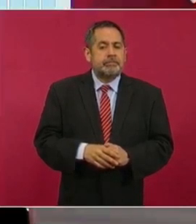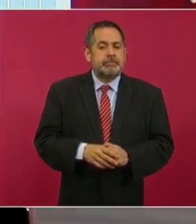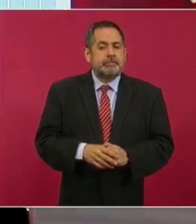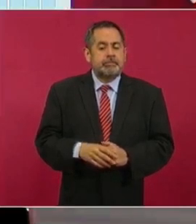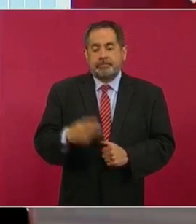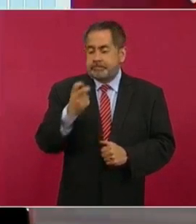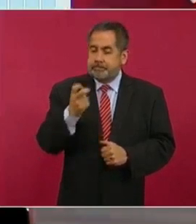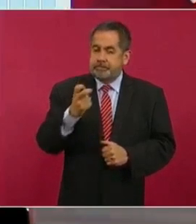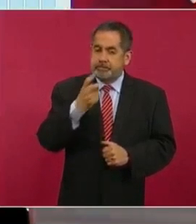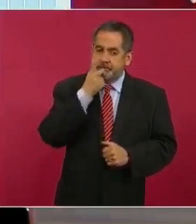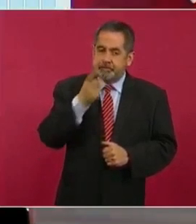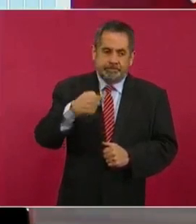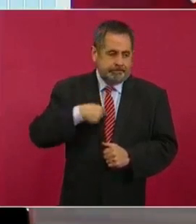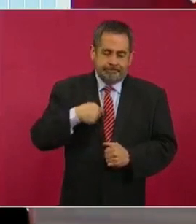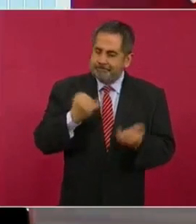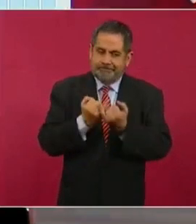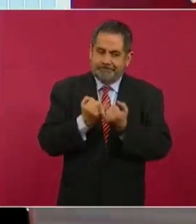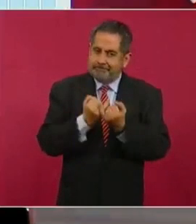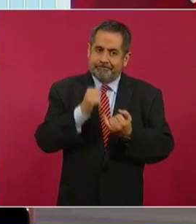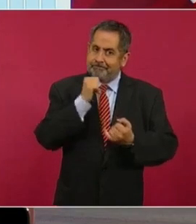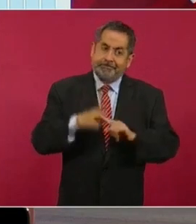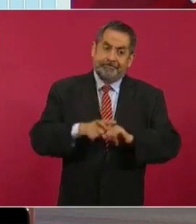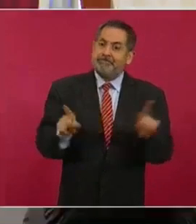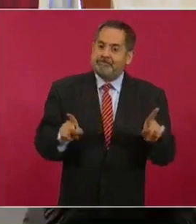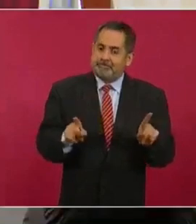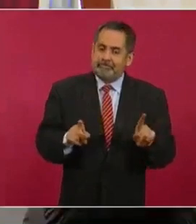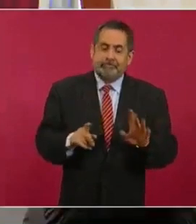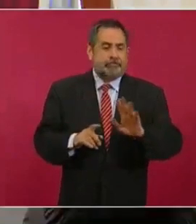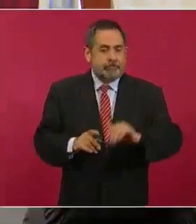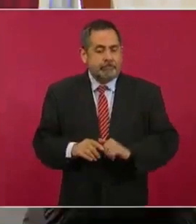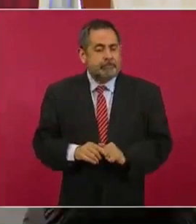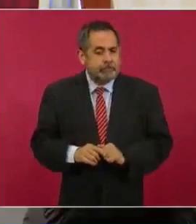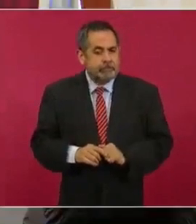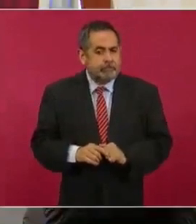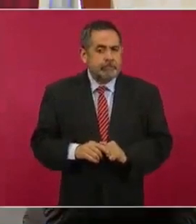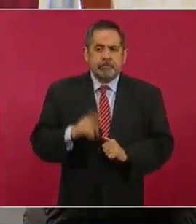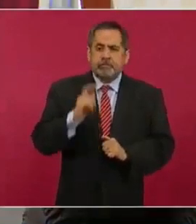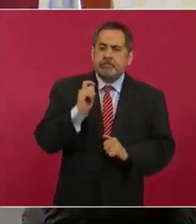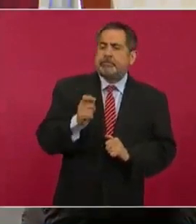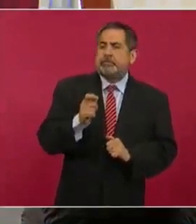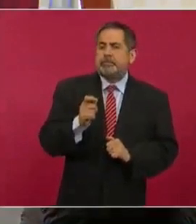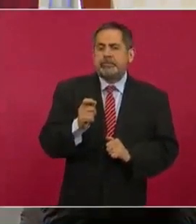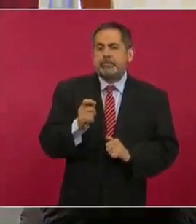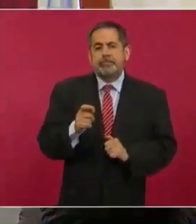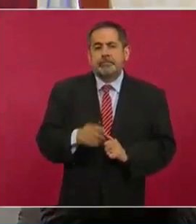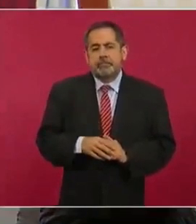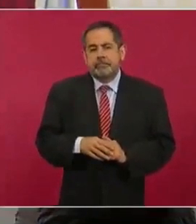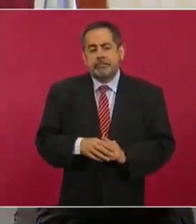Por eso digo, no somos iguales. Y no es que sea